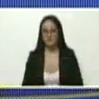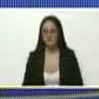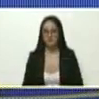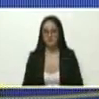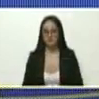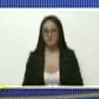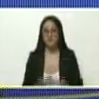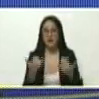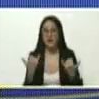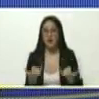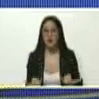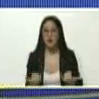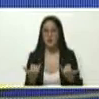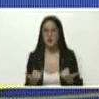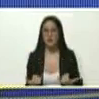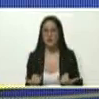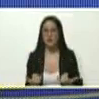Hoy por hoy,